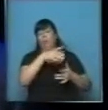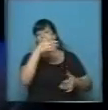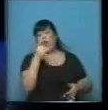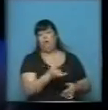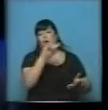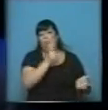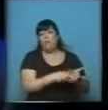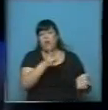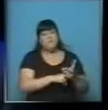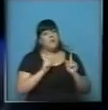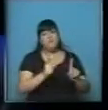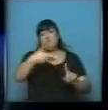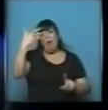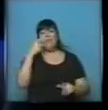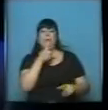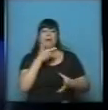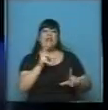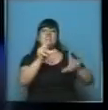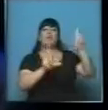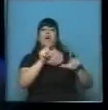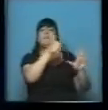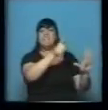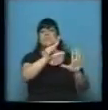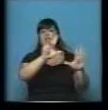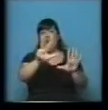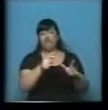repetiste el 678 del principio y que no conduce a nada.